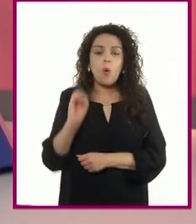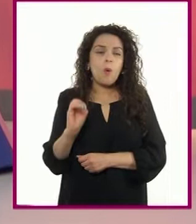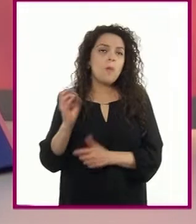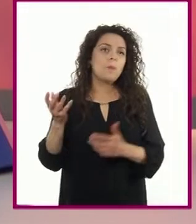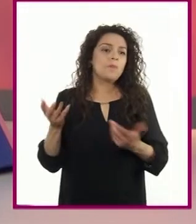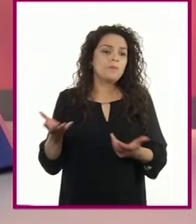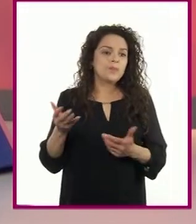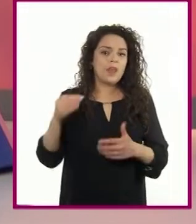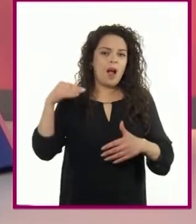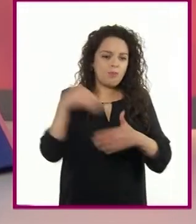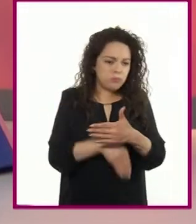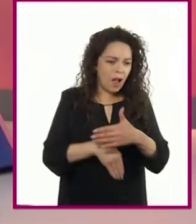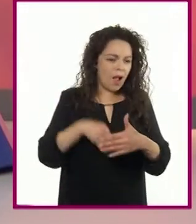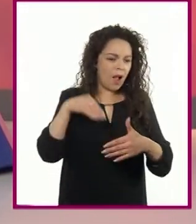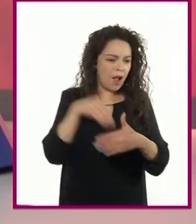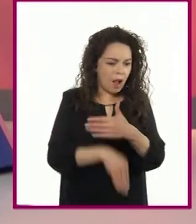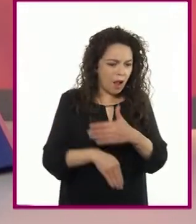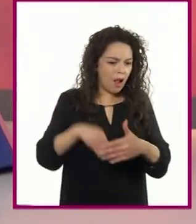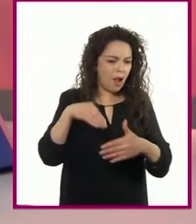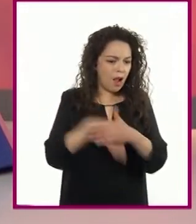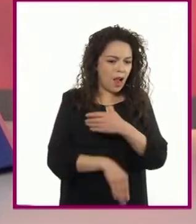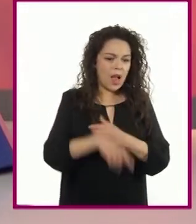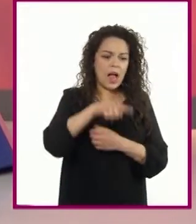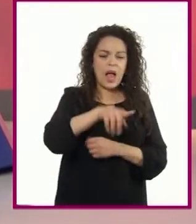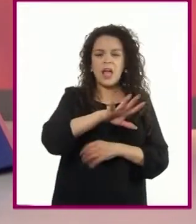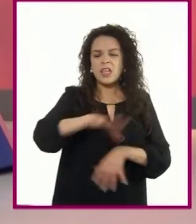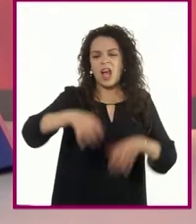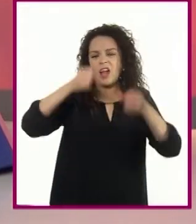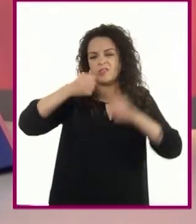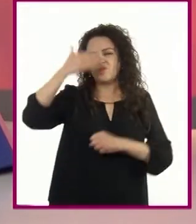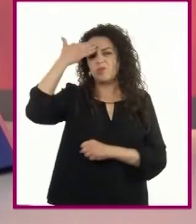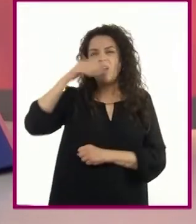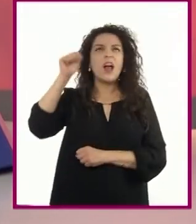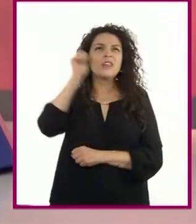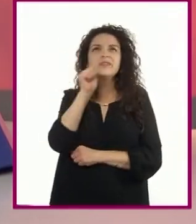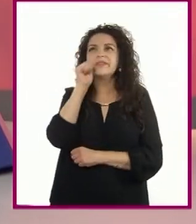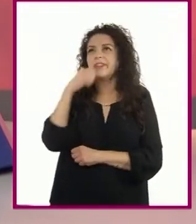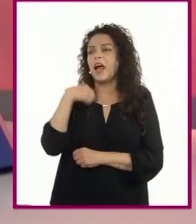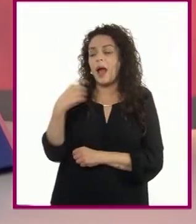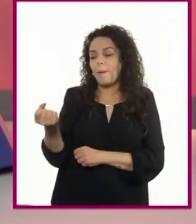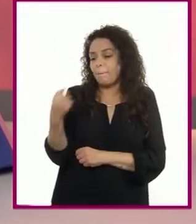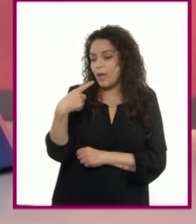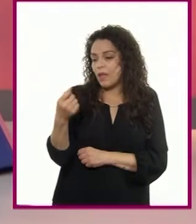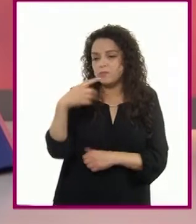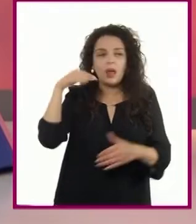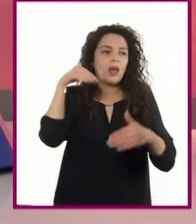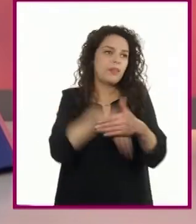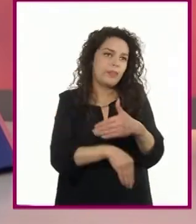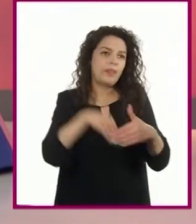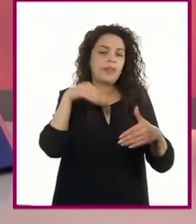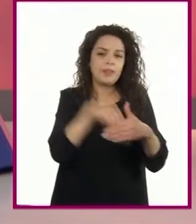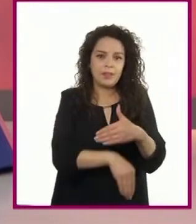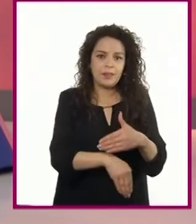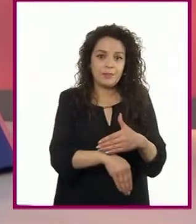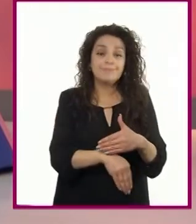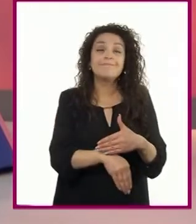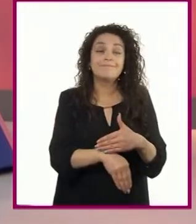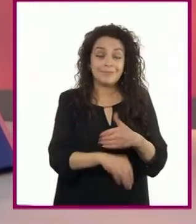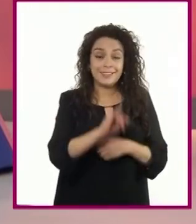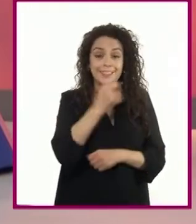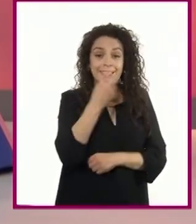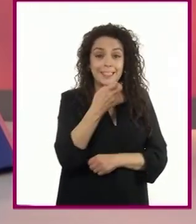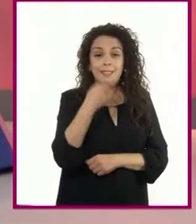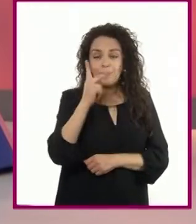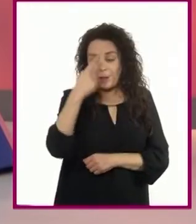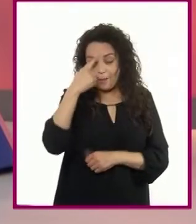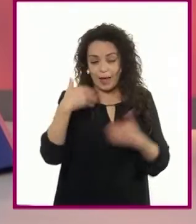ciertos fracasos piensan que el resultado será siempre el mismo. Exacto, pero para que te quede mucho más claro,